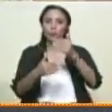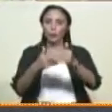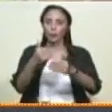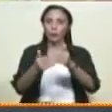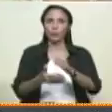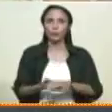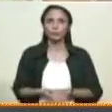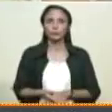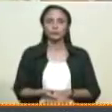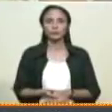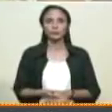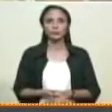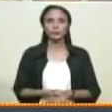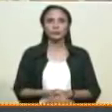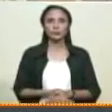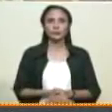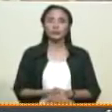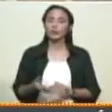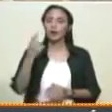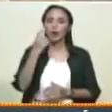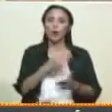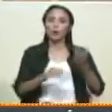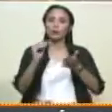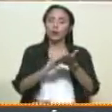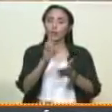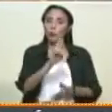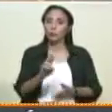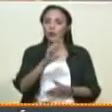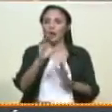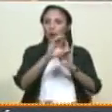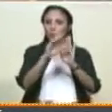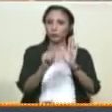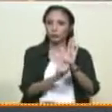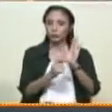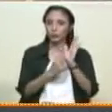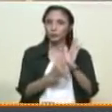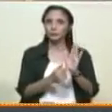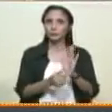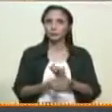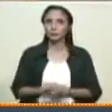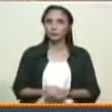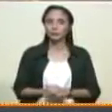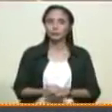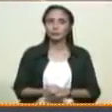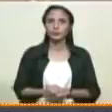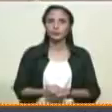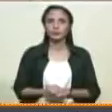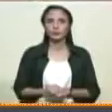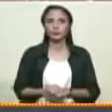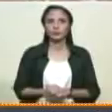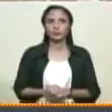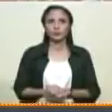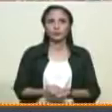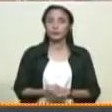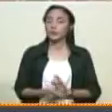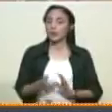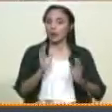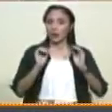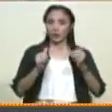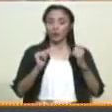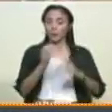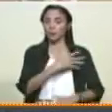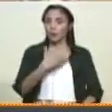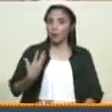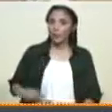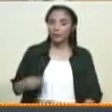y se volvió a utilizar esta Constitución. Y el compañero presidente, desde que llegó a la presidencia, ha hablado